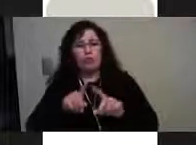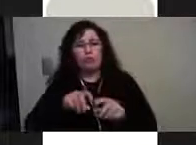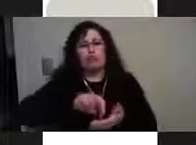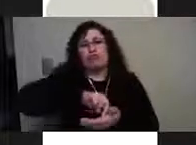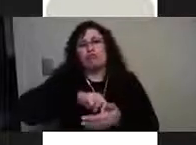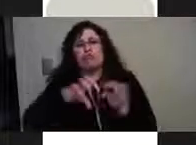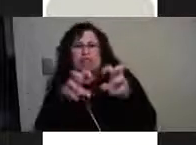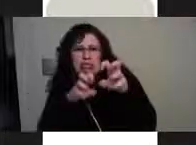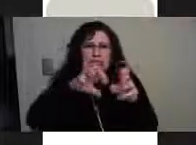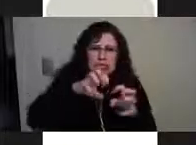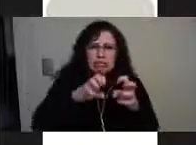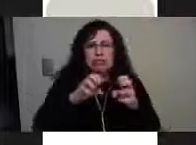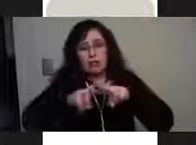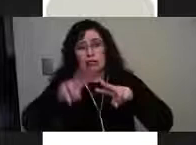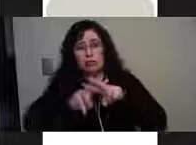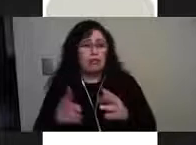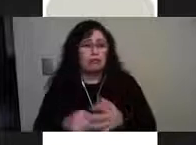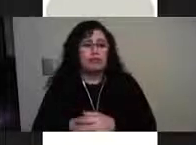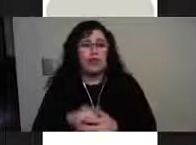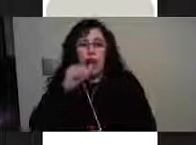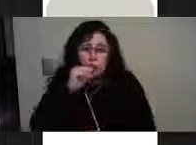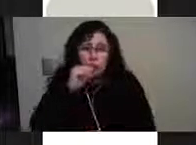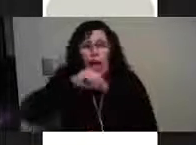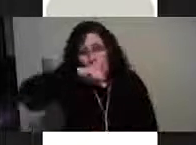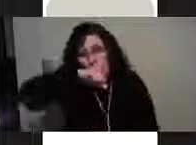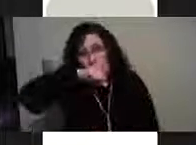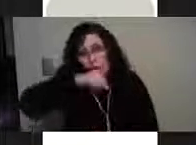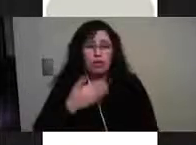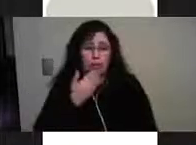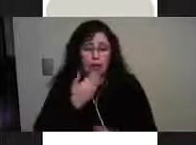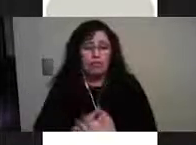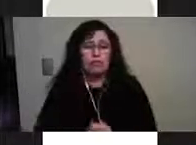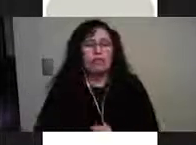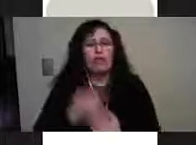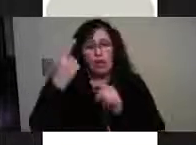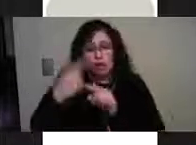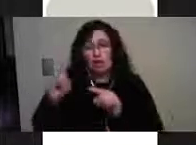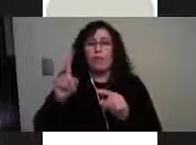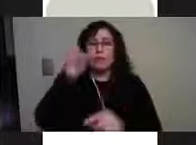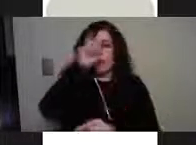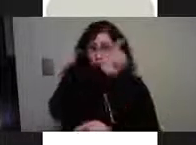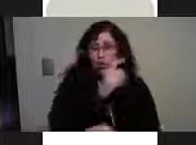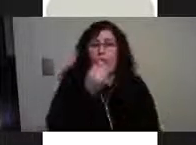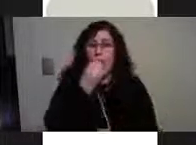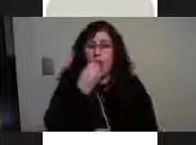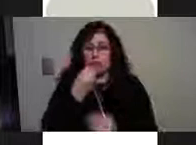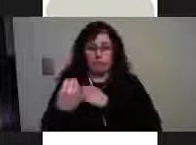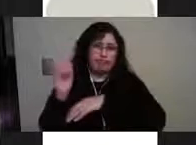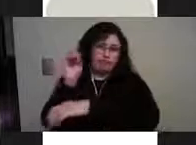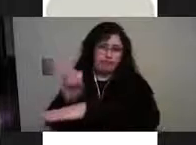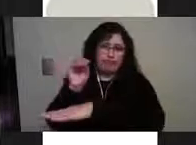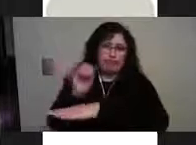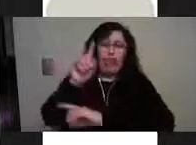algo de información que registrar, ¿ya? Y lo otro es también que importantes dificultades para la alimentación. Algunos niños